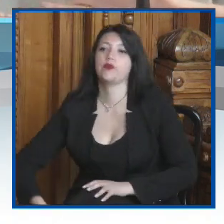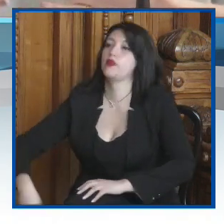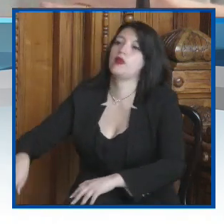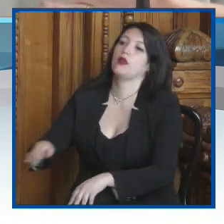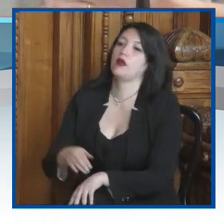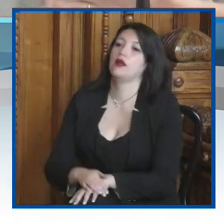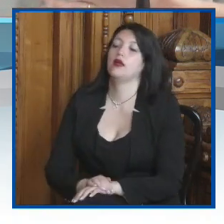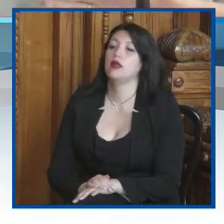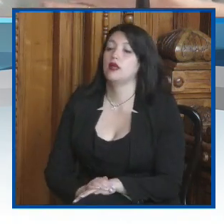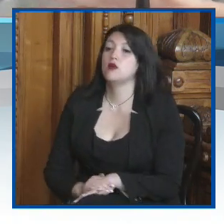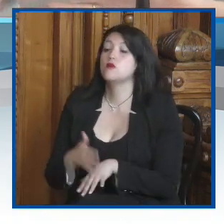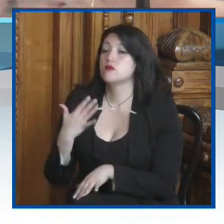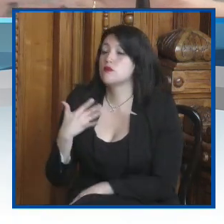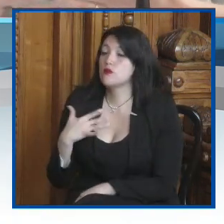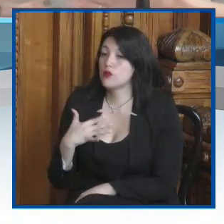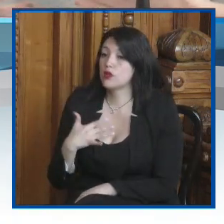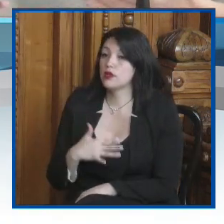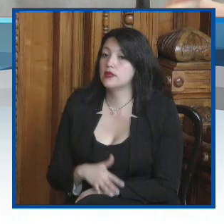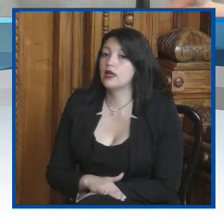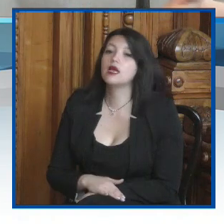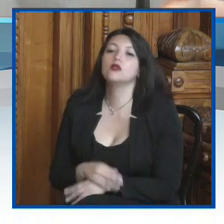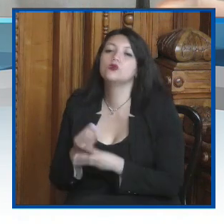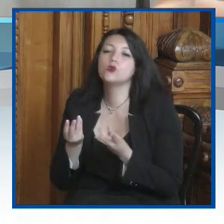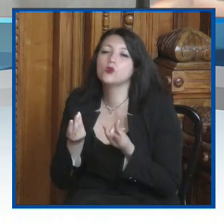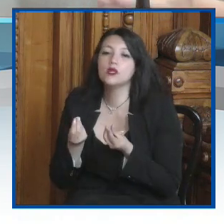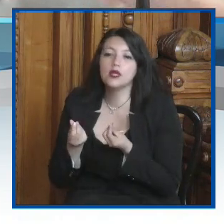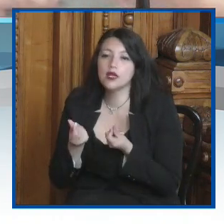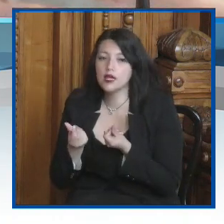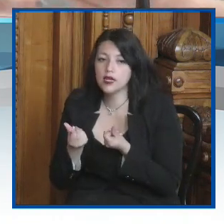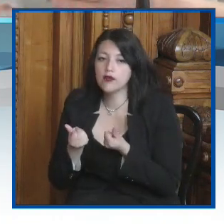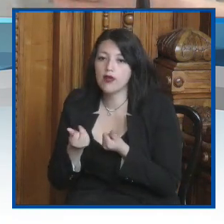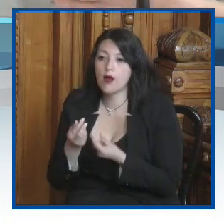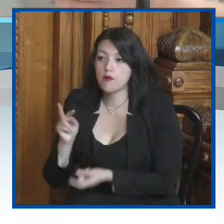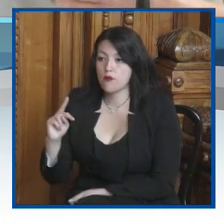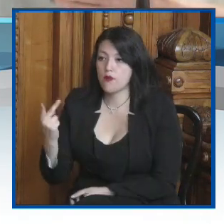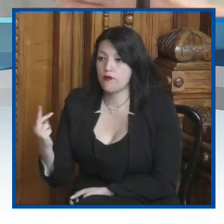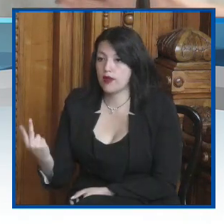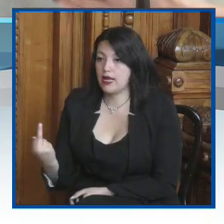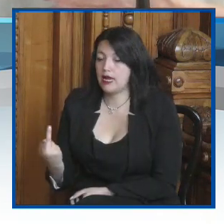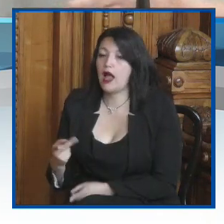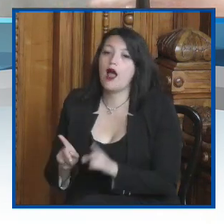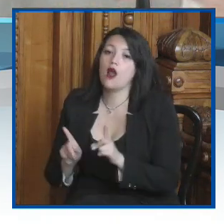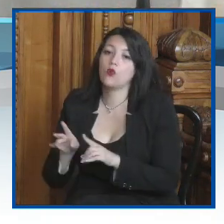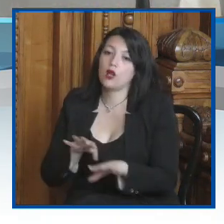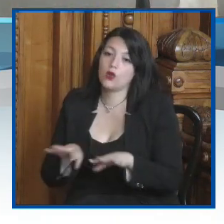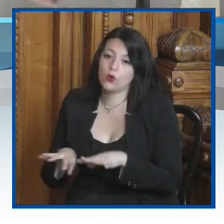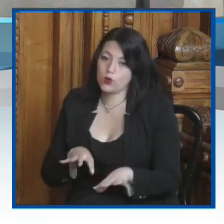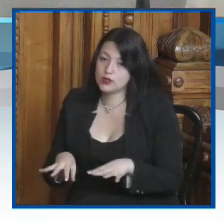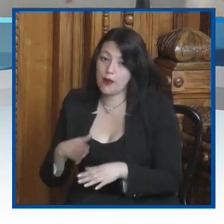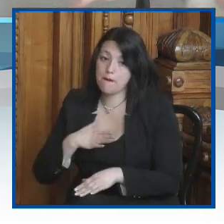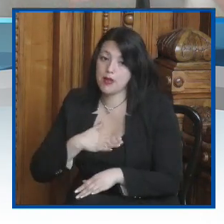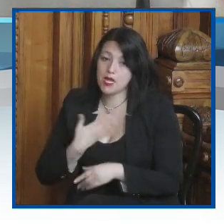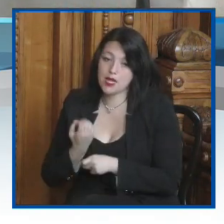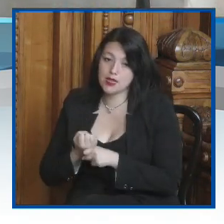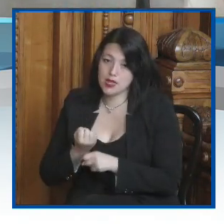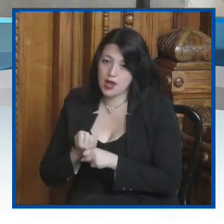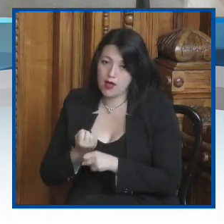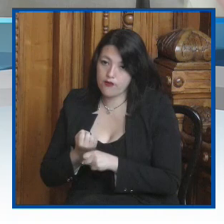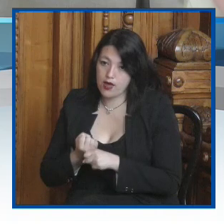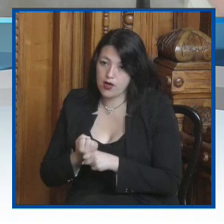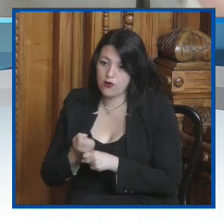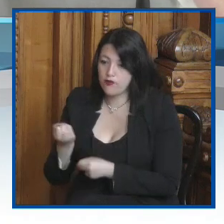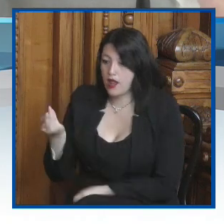que empecé de alguna manera intuitiva a modificar ciertas pautas, porque mi trabajo empezó como al